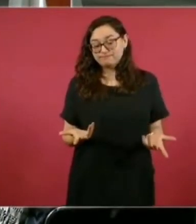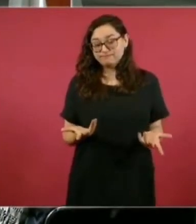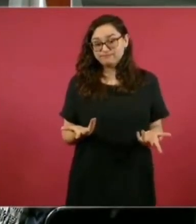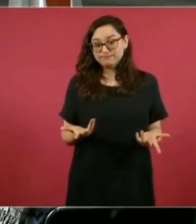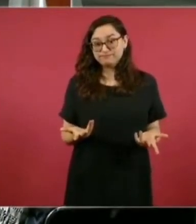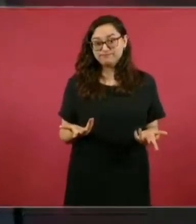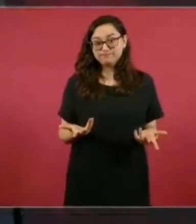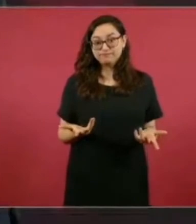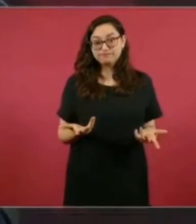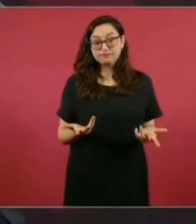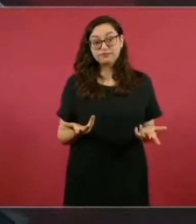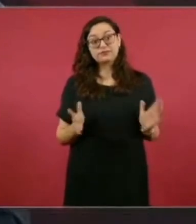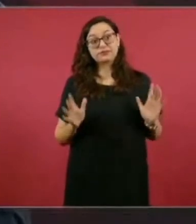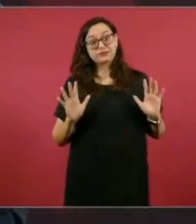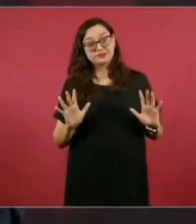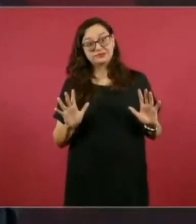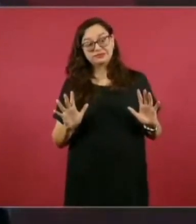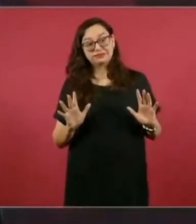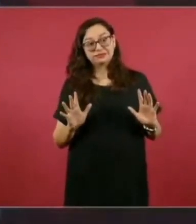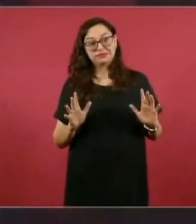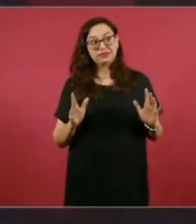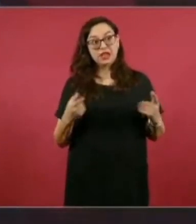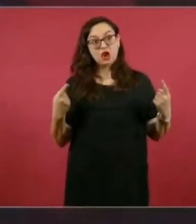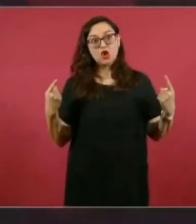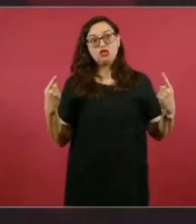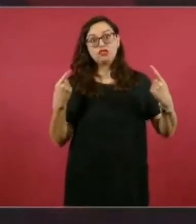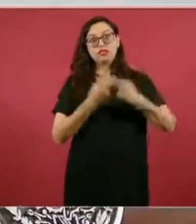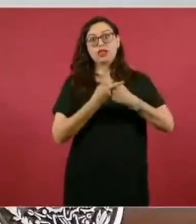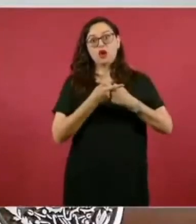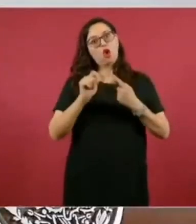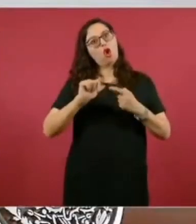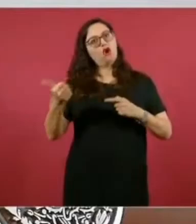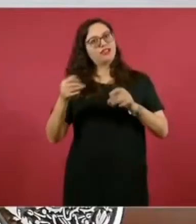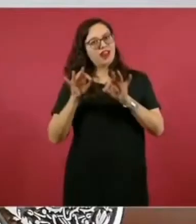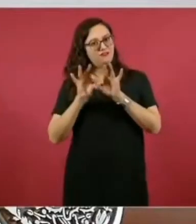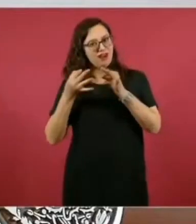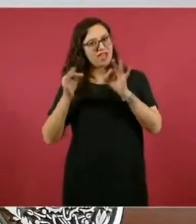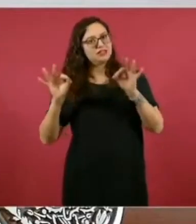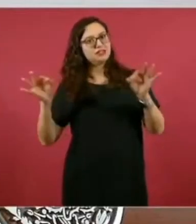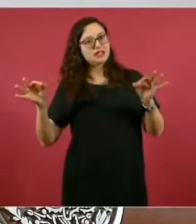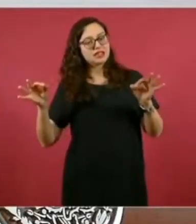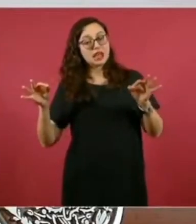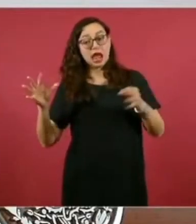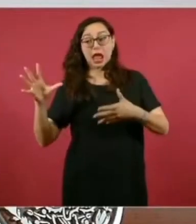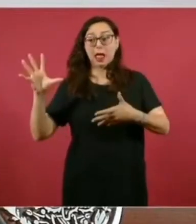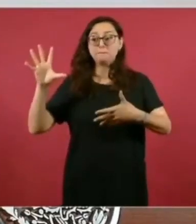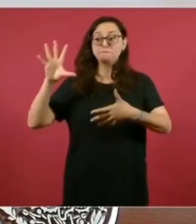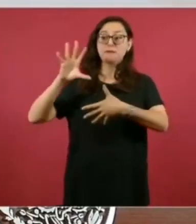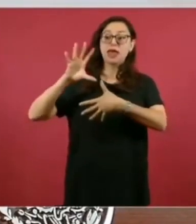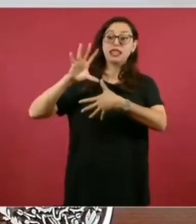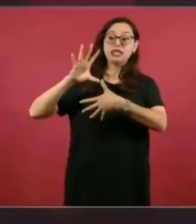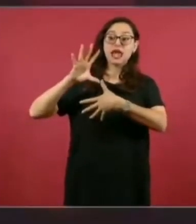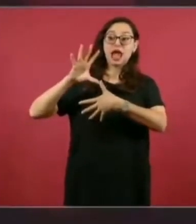al de América para los americanos, entendiendo de que